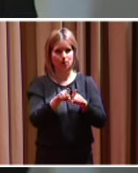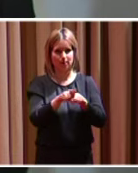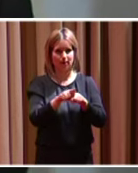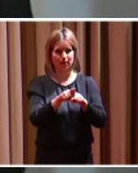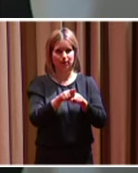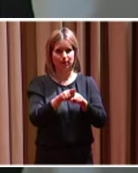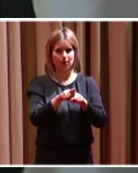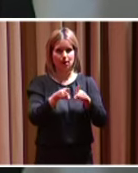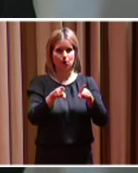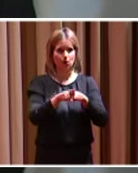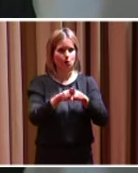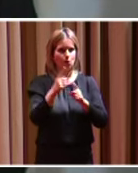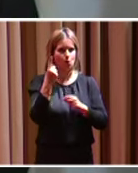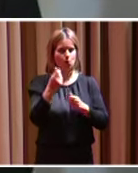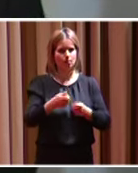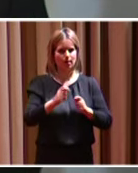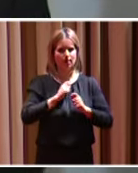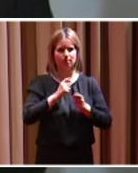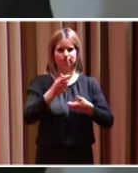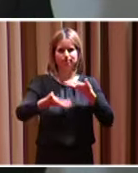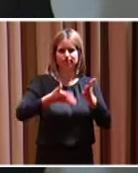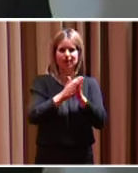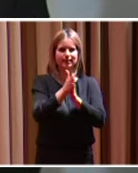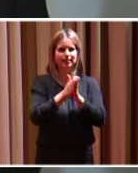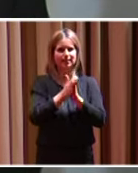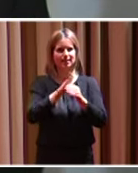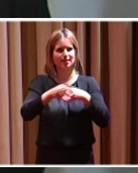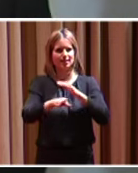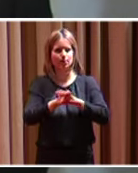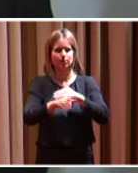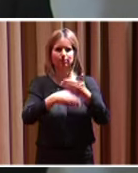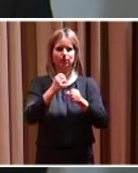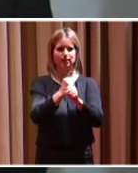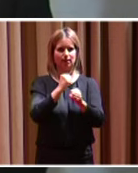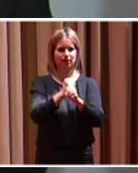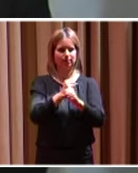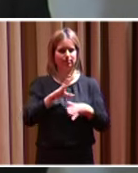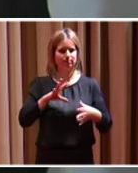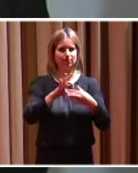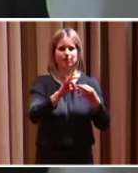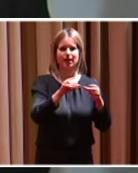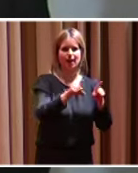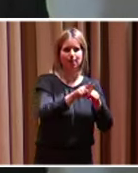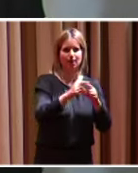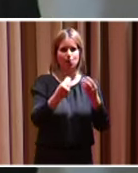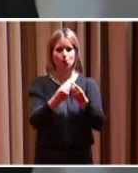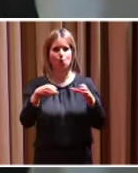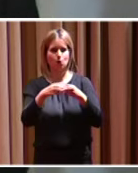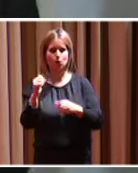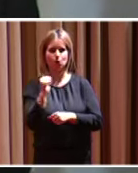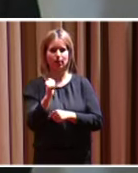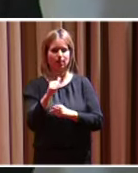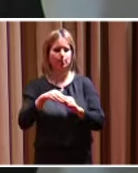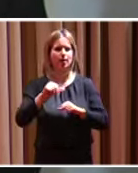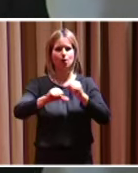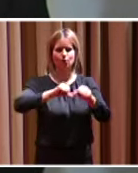hermandad lo considera como un estímulo para seguir trabajando por este vínculo de la hermandad con la cofradía